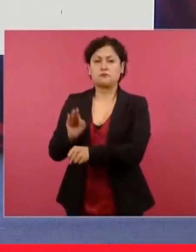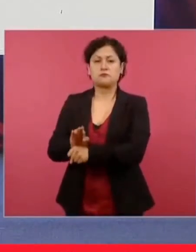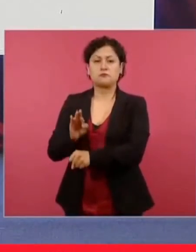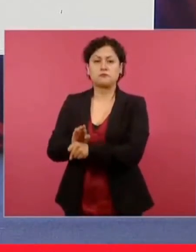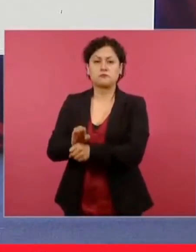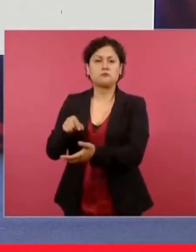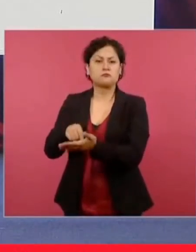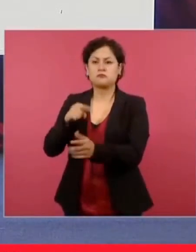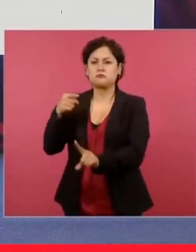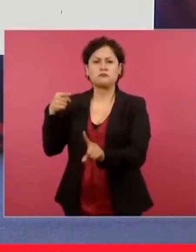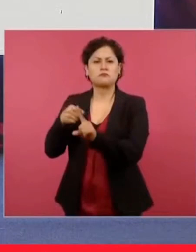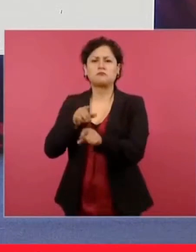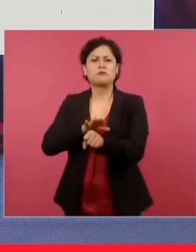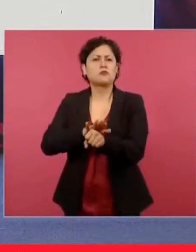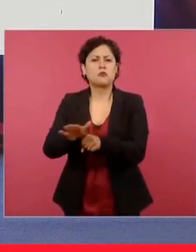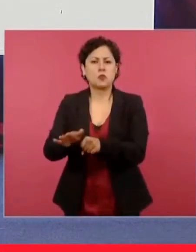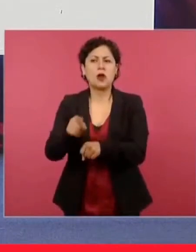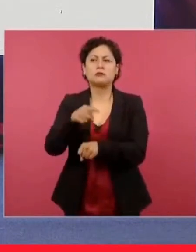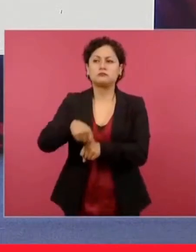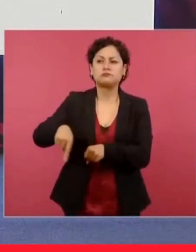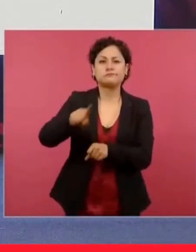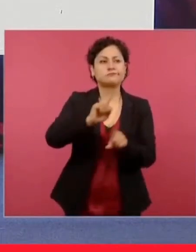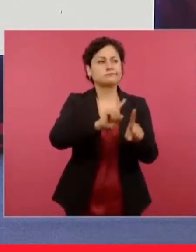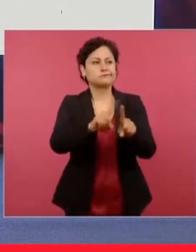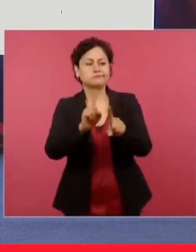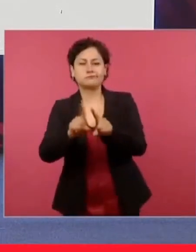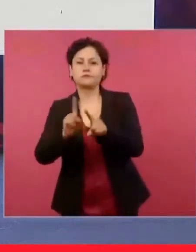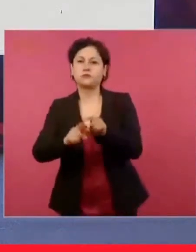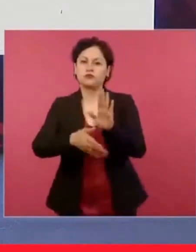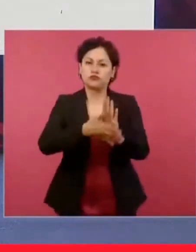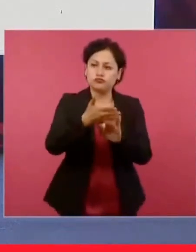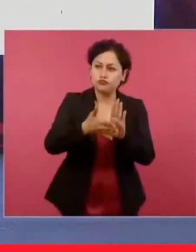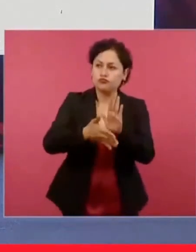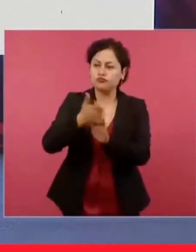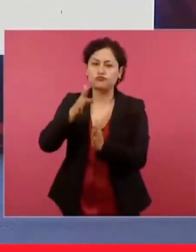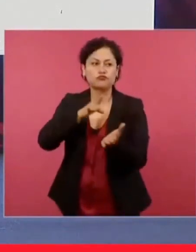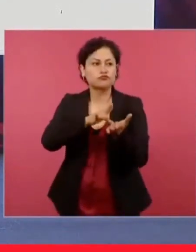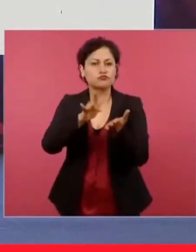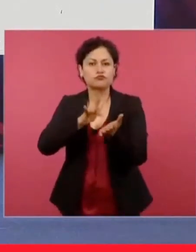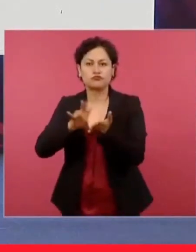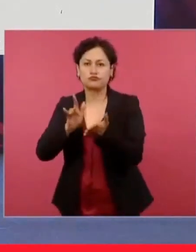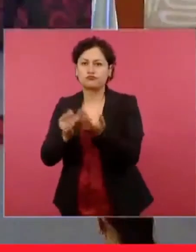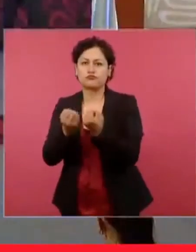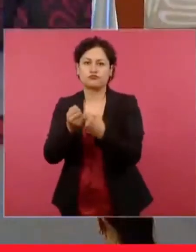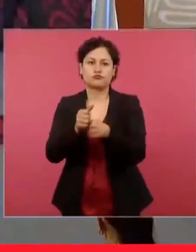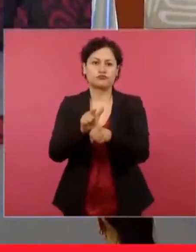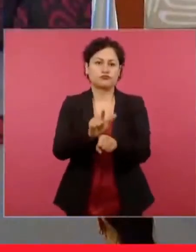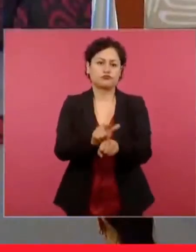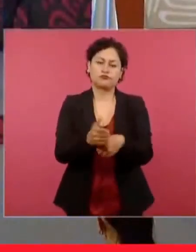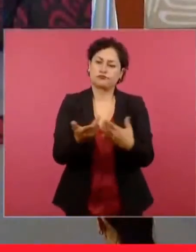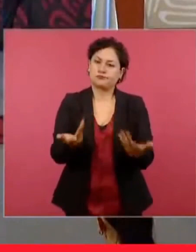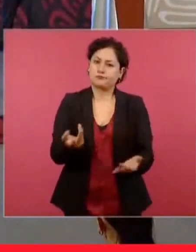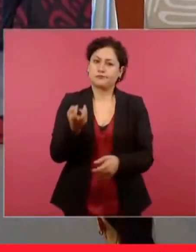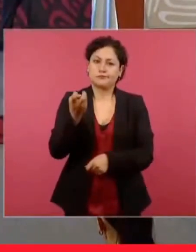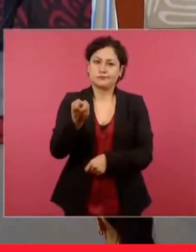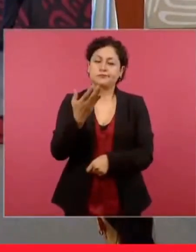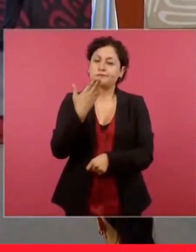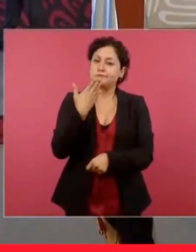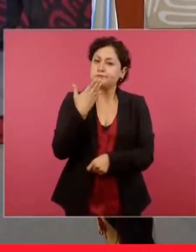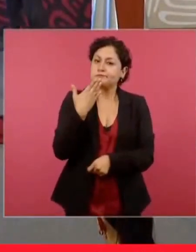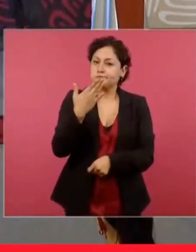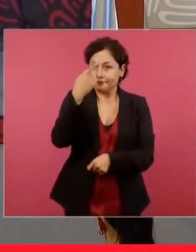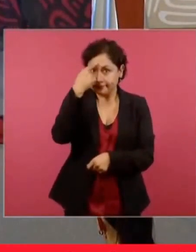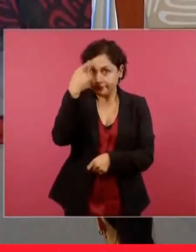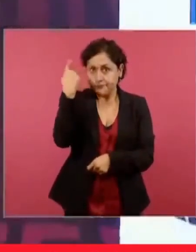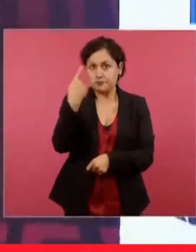las obras a los programas sociales entonces es un gran trabajo el la atención a